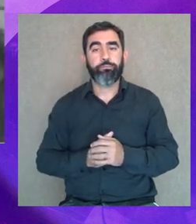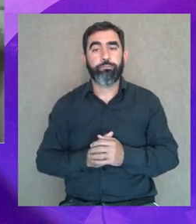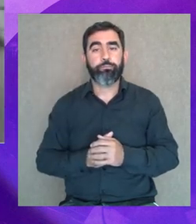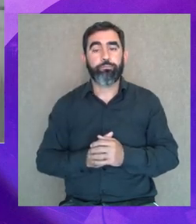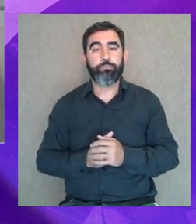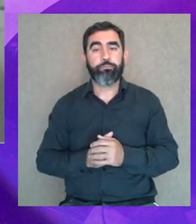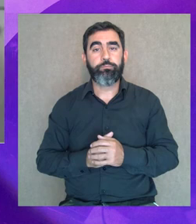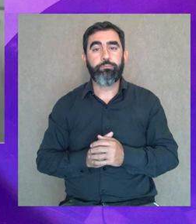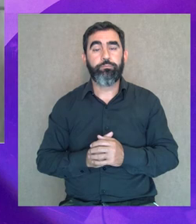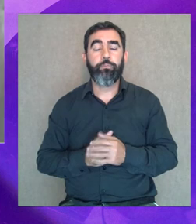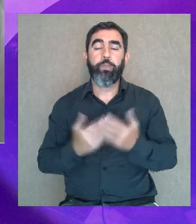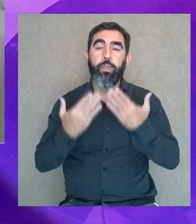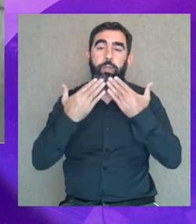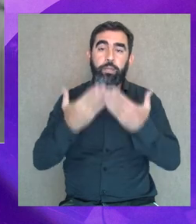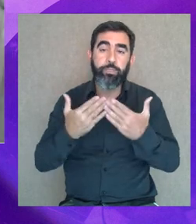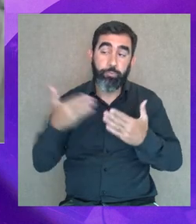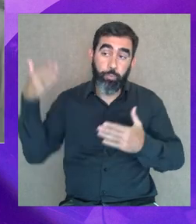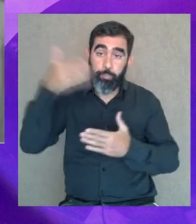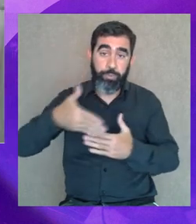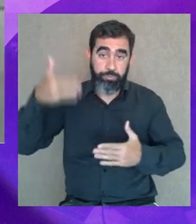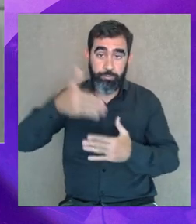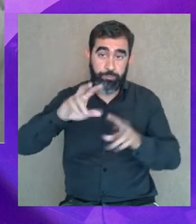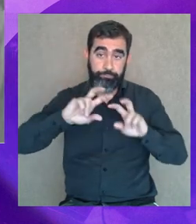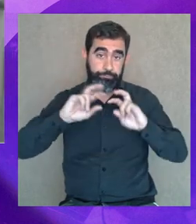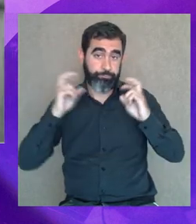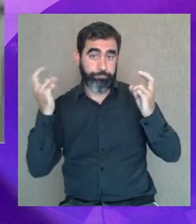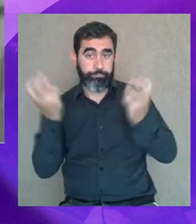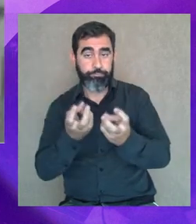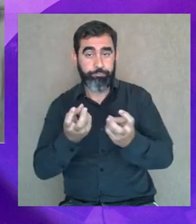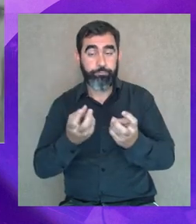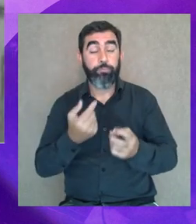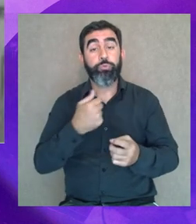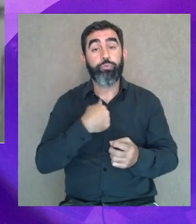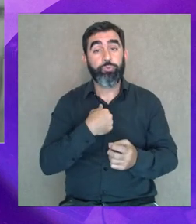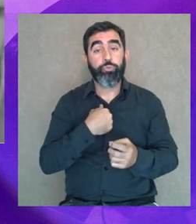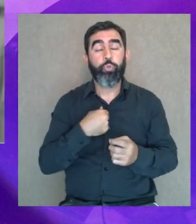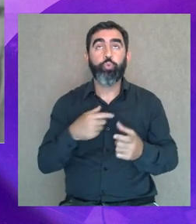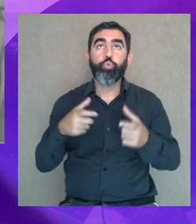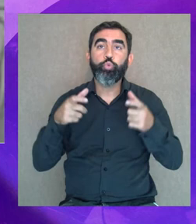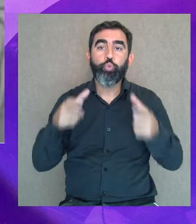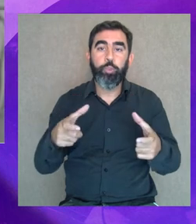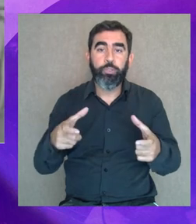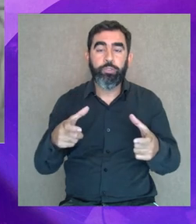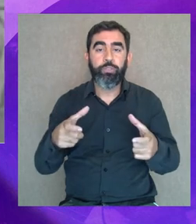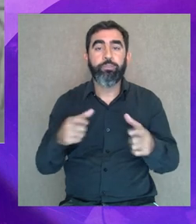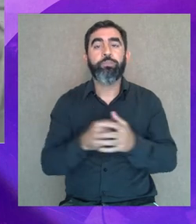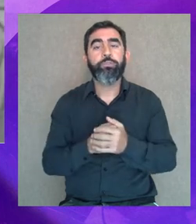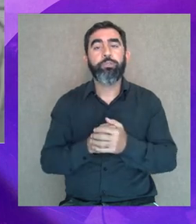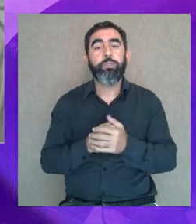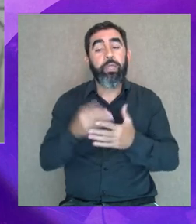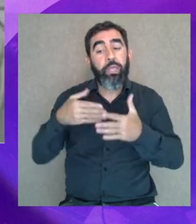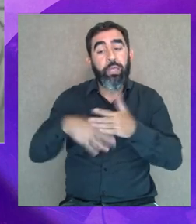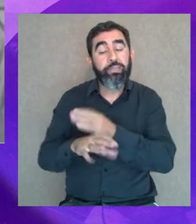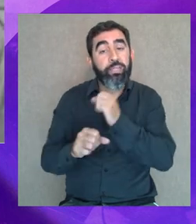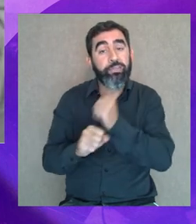hola que tal bueno agradecer por participar este yo tuve la suerte de ingresar a